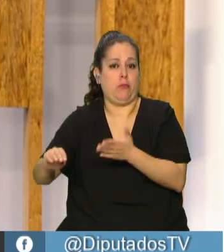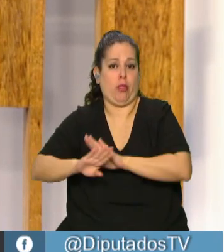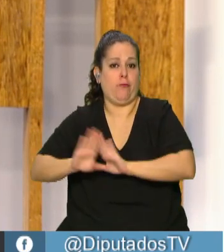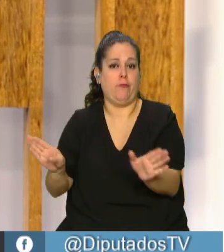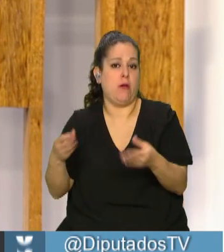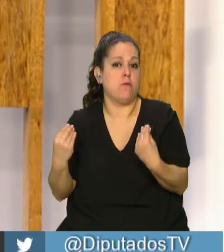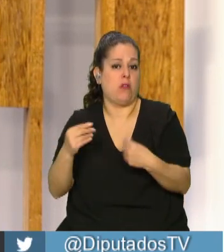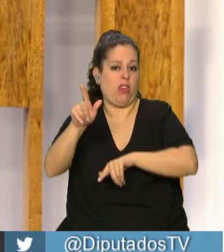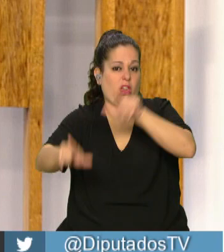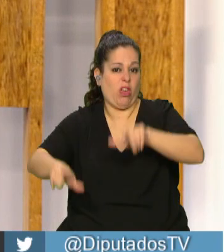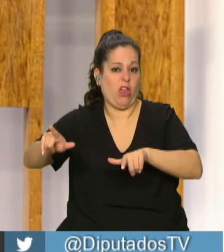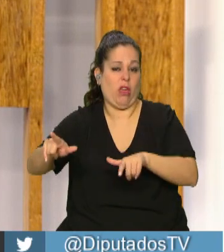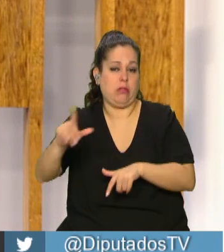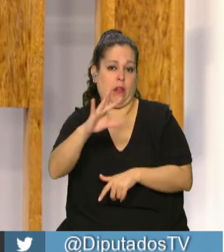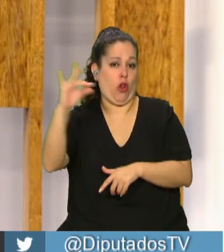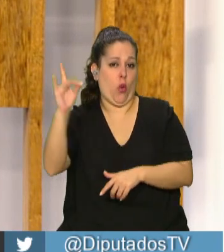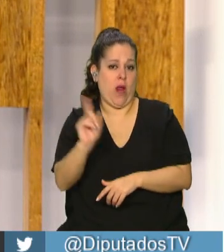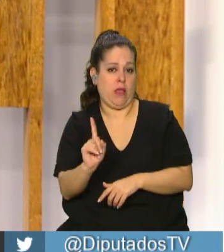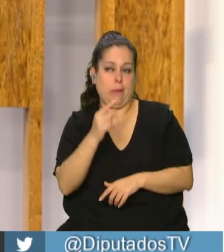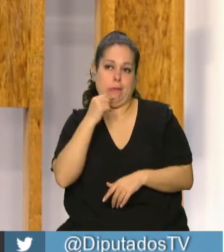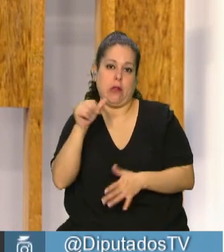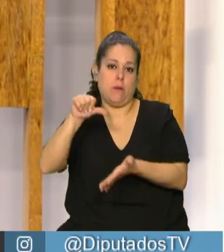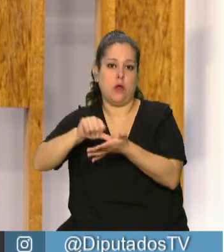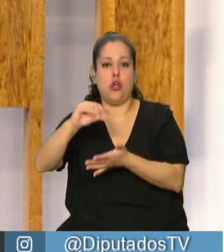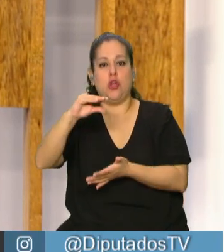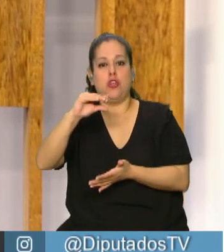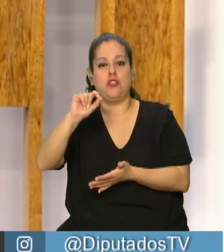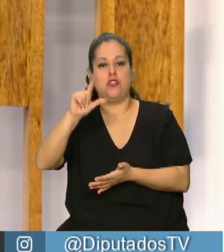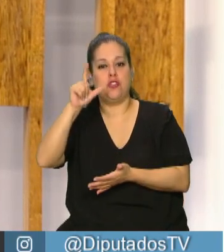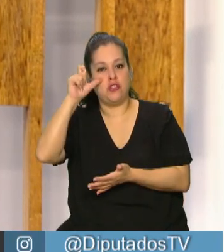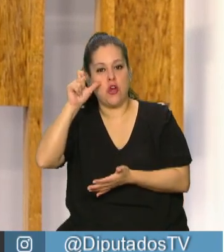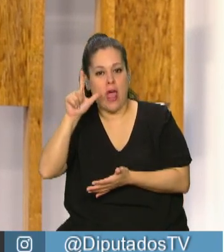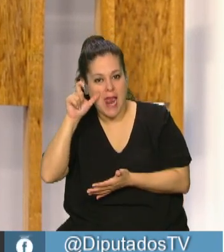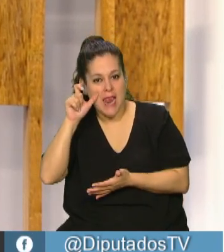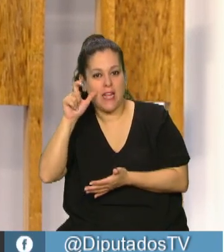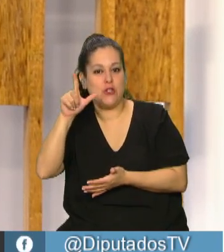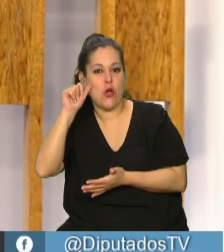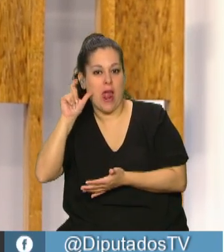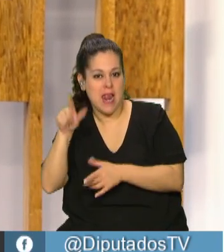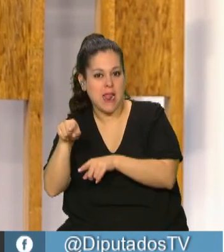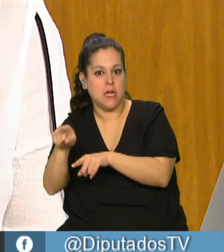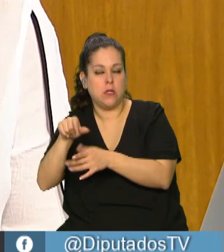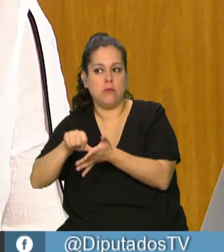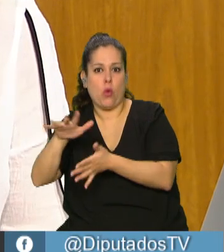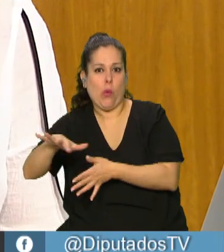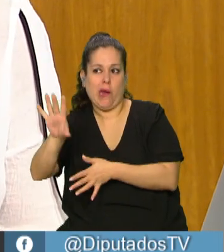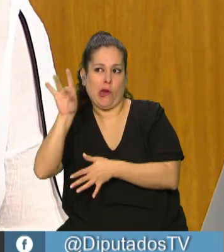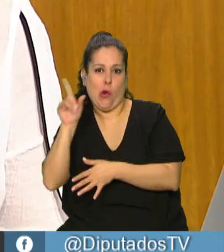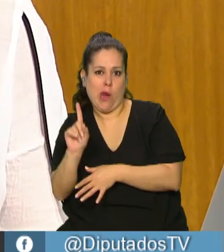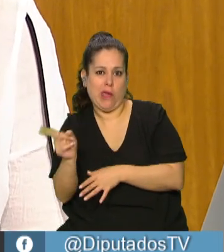van a elegir en Choel o en Ushuaia o en La Quiaca. Y el